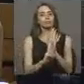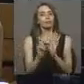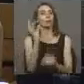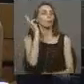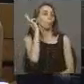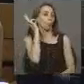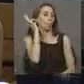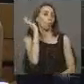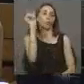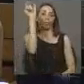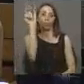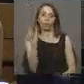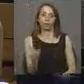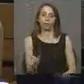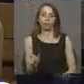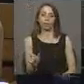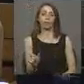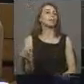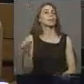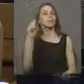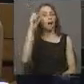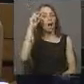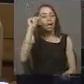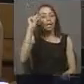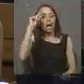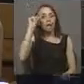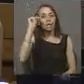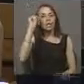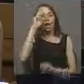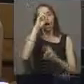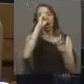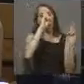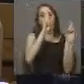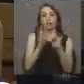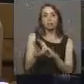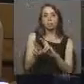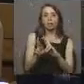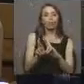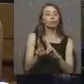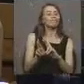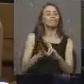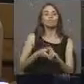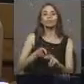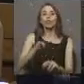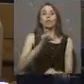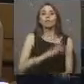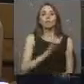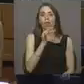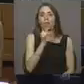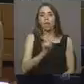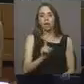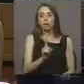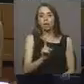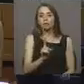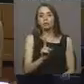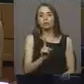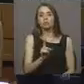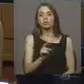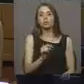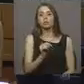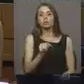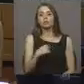mujer, un espacio de creación y de respeto al cual todavía no hemos llegado como corresponde. Me sumo